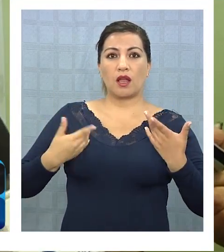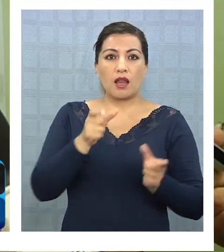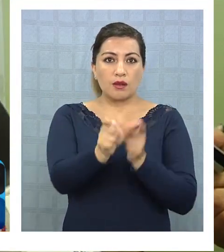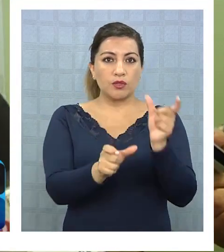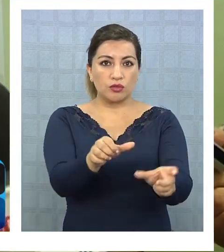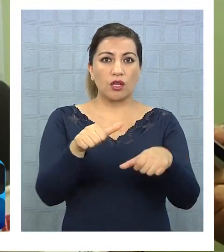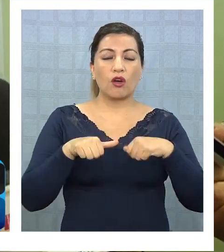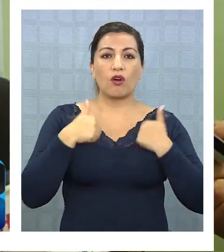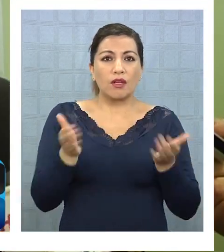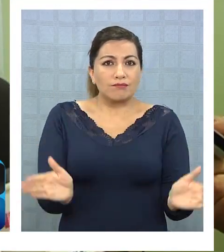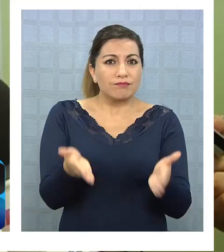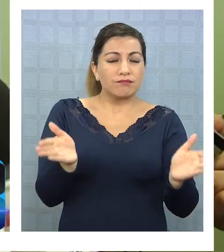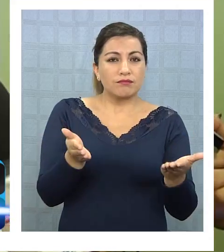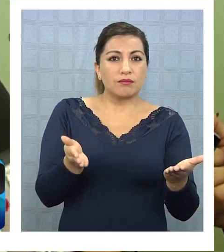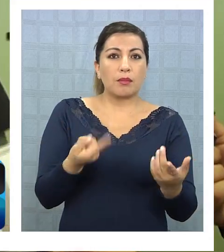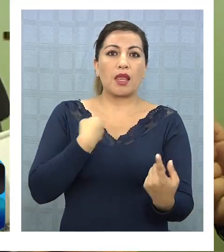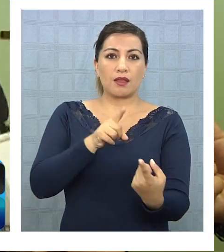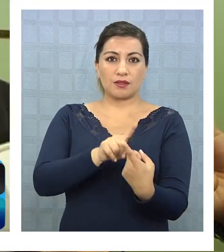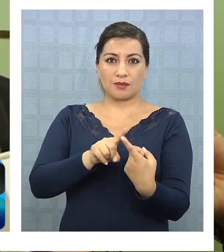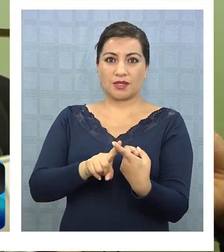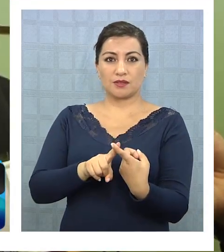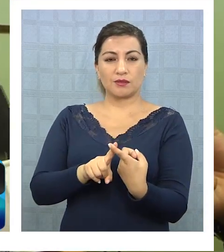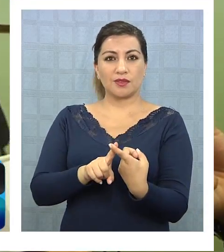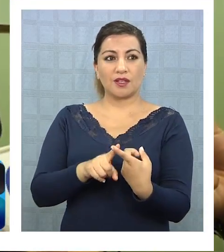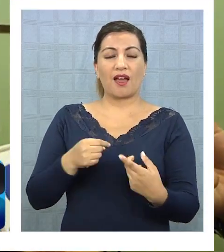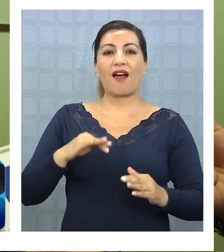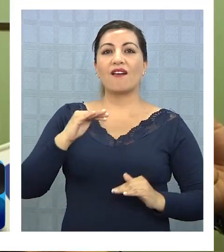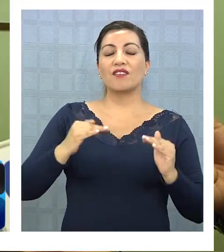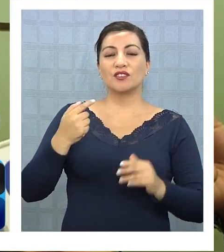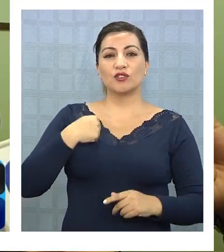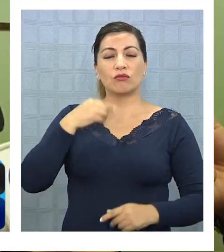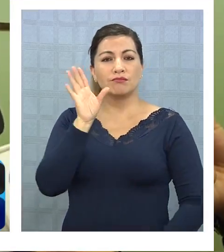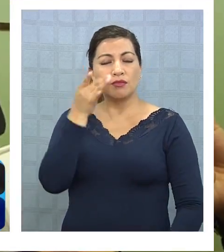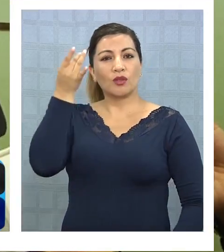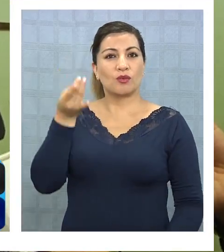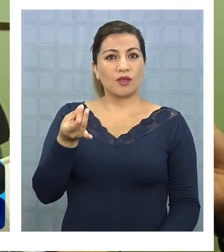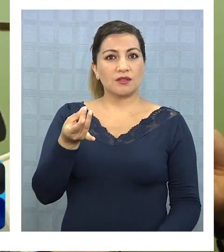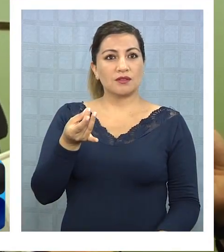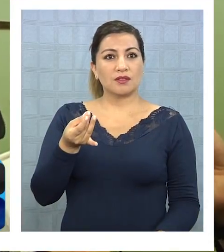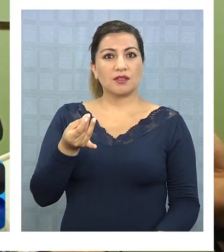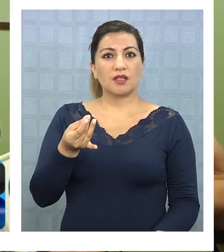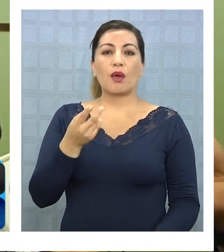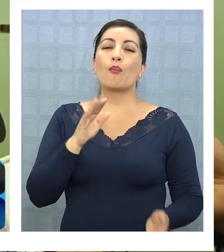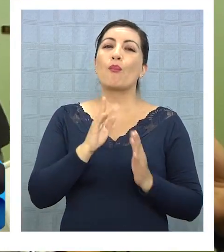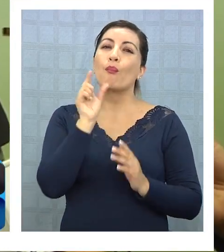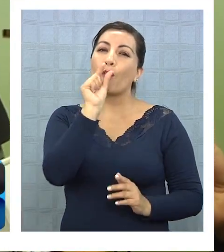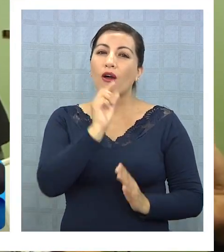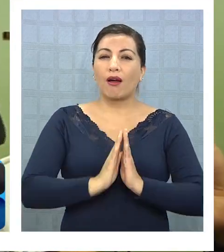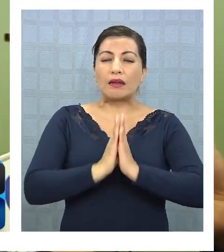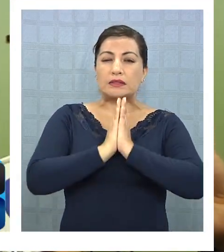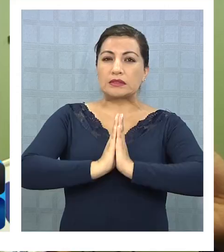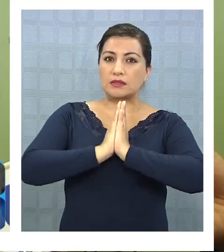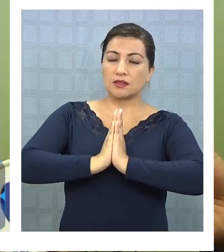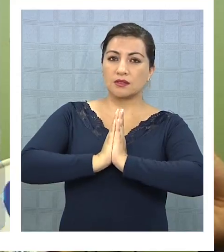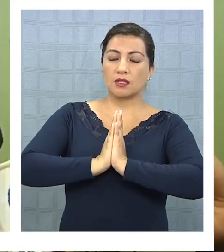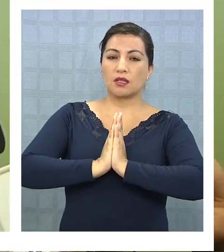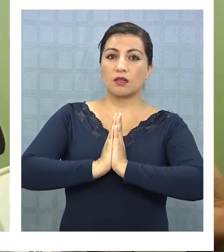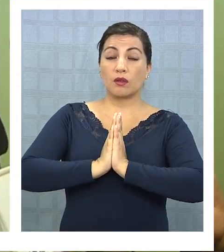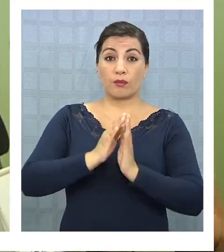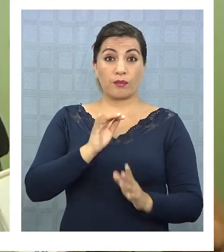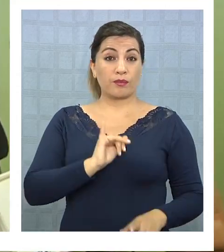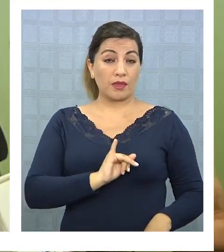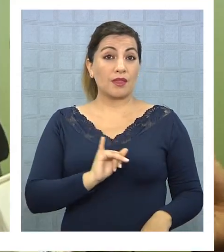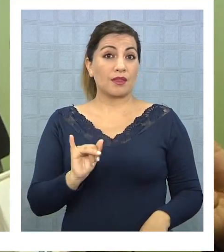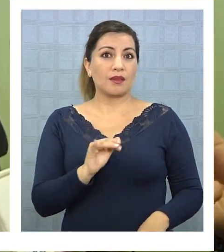para que puedan participar. Uno quizás a veces se da cuenta que es muy poco lo que se reza por las vocaciones sacerdotales, y sin embargo,